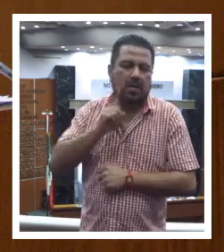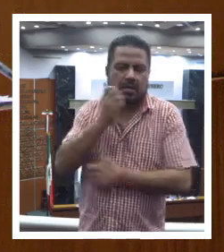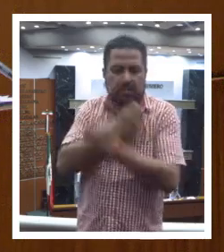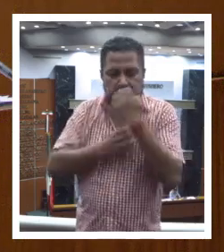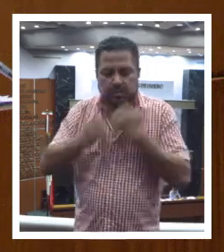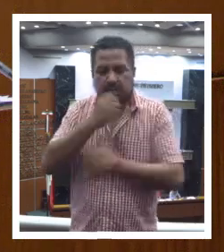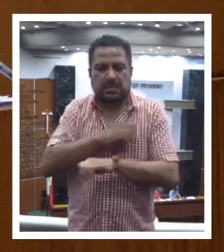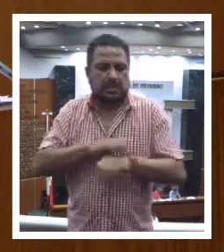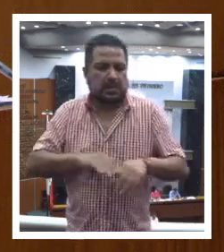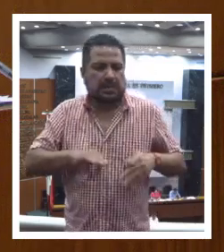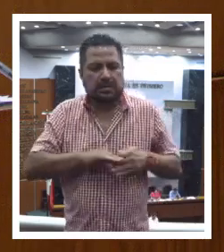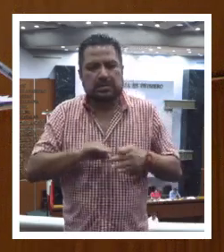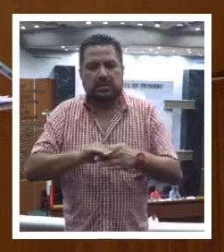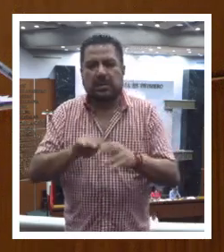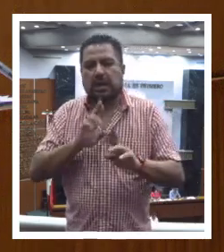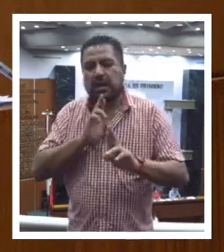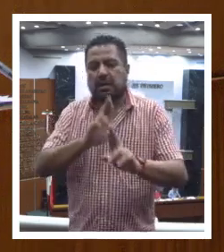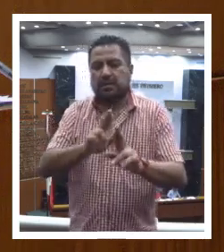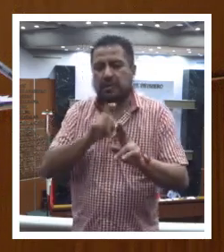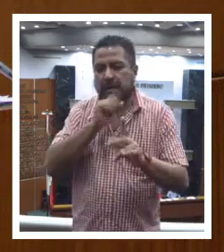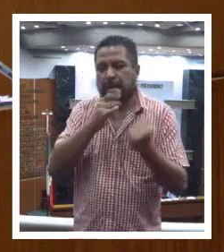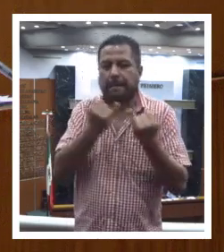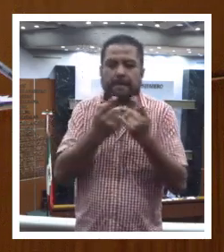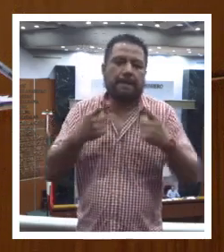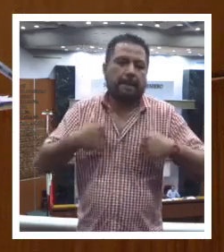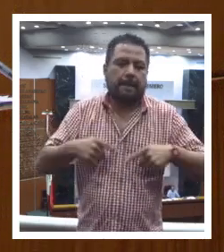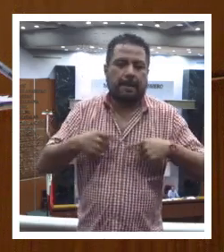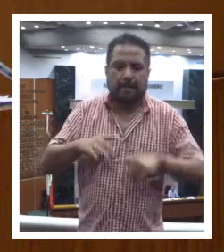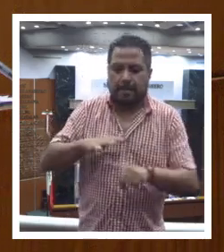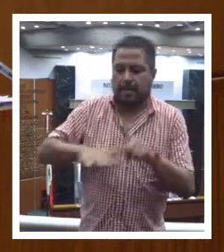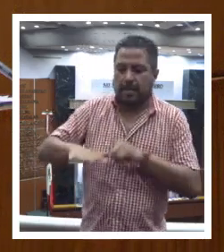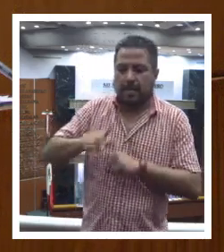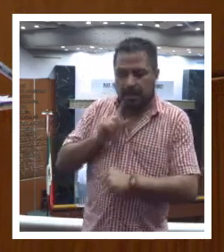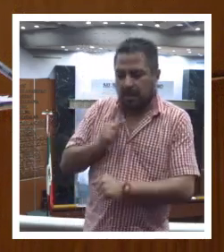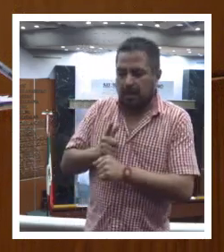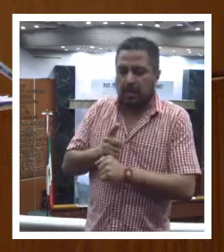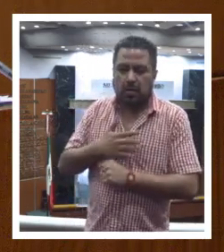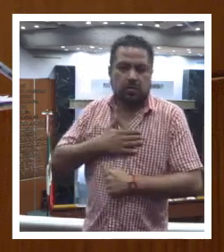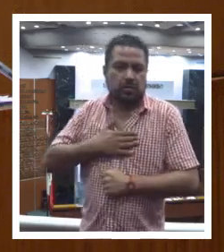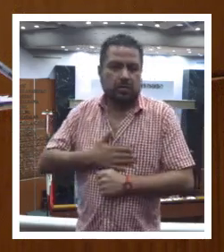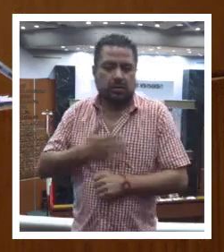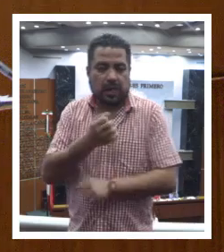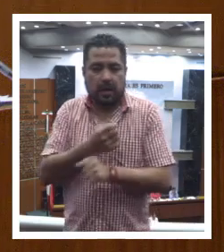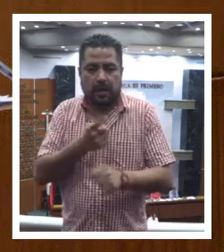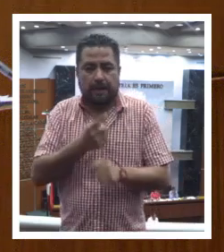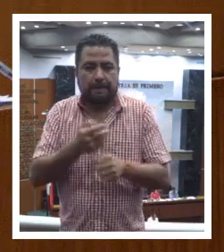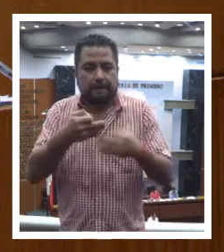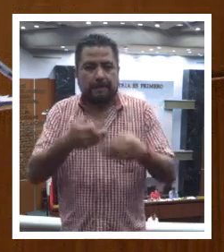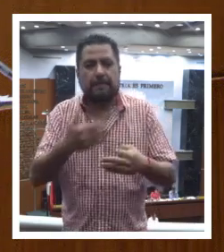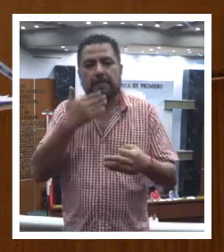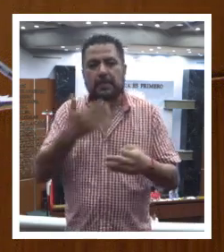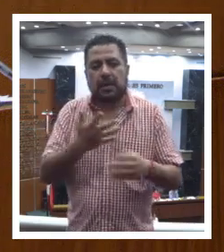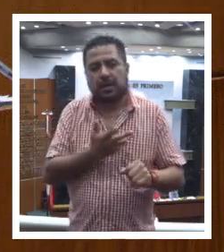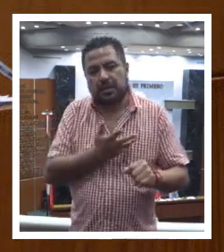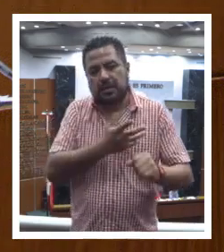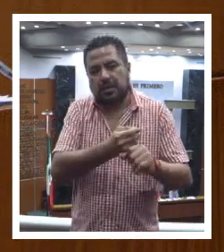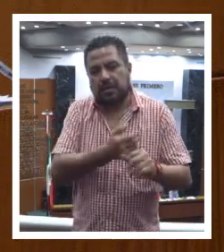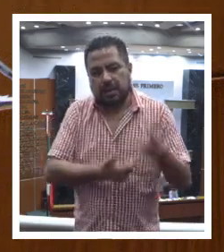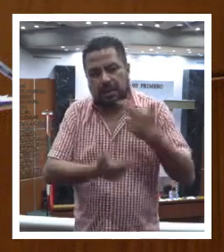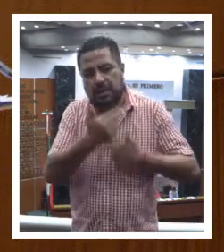de forma constante los resultados y las víctimas encuentren justicia oportuna, efectiva y